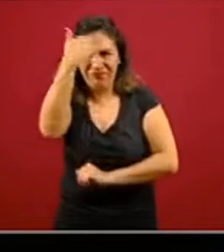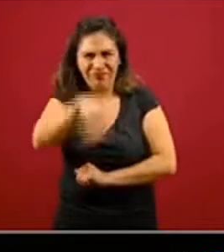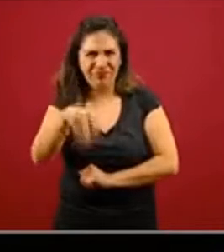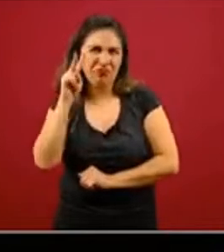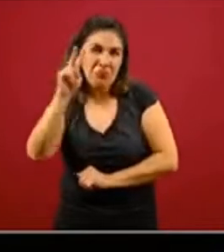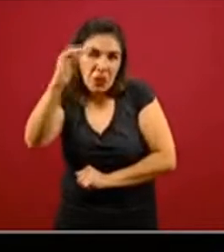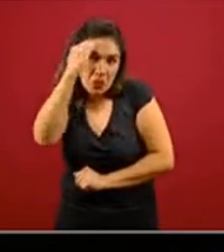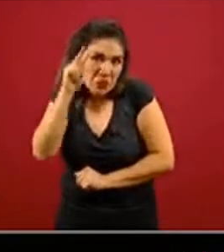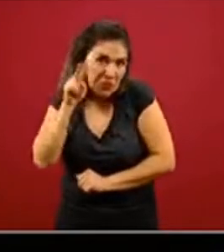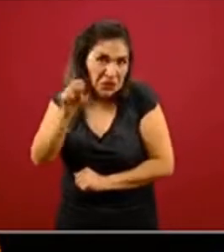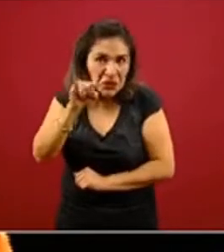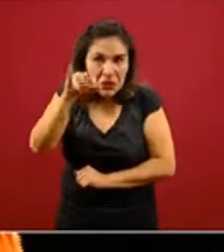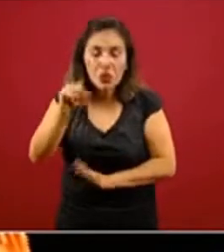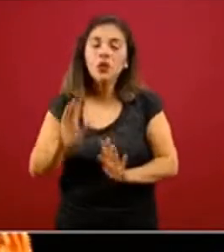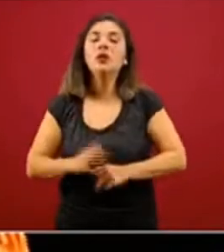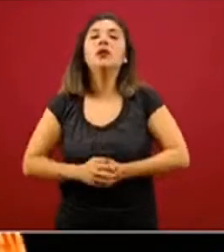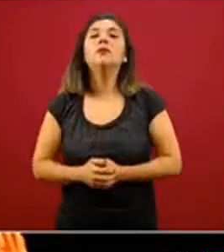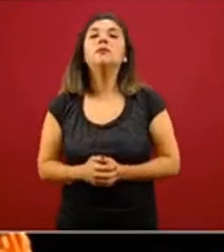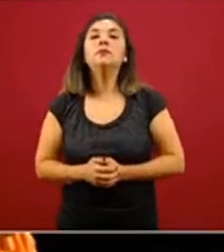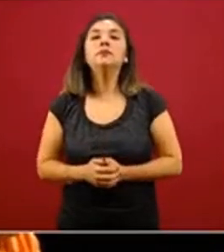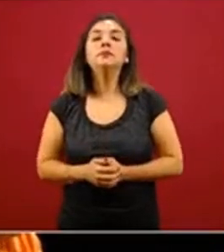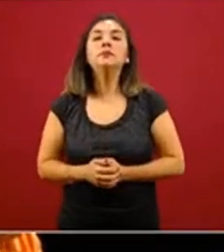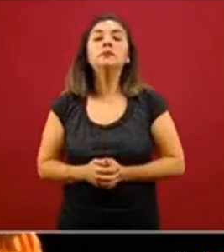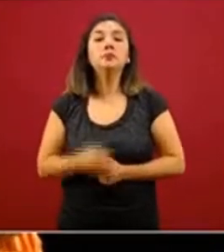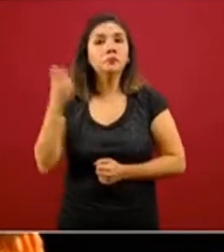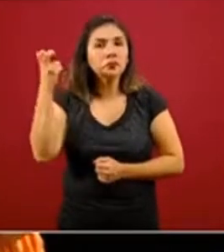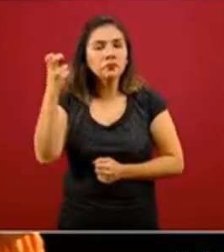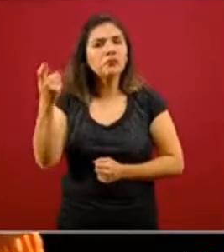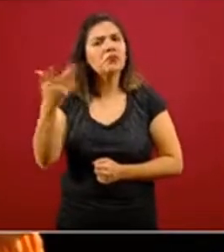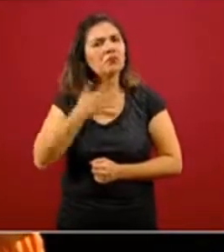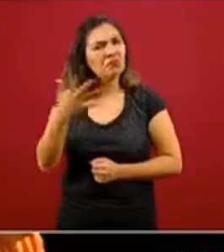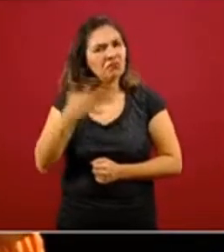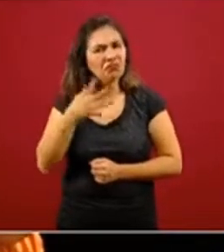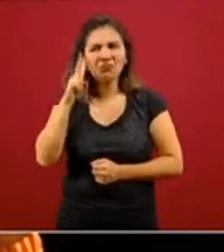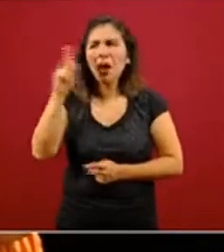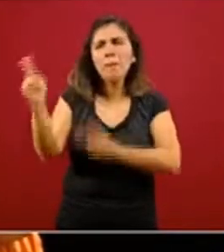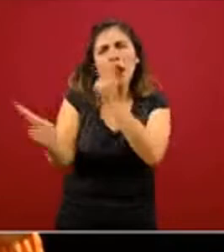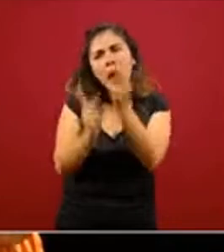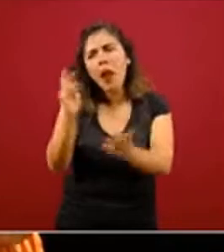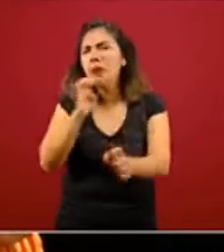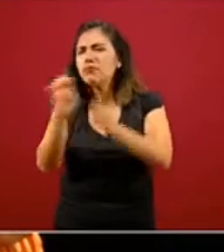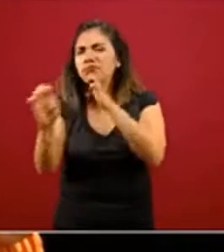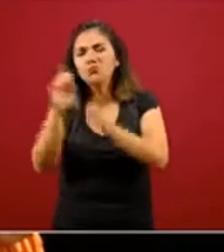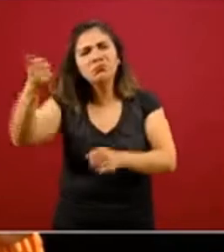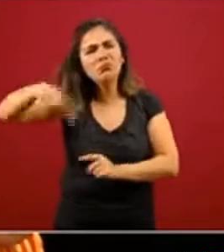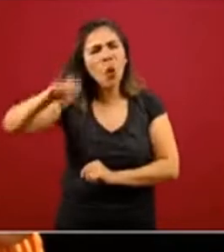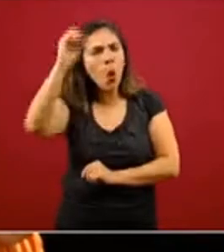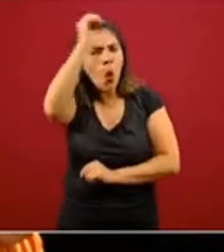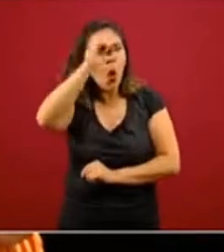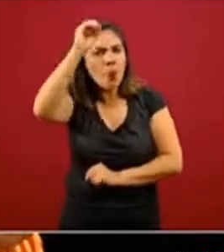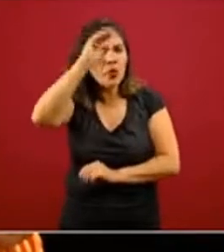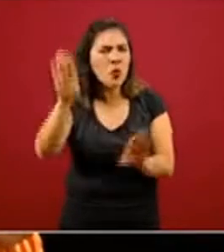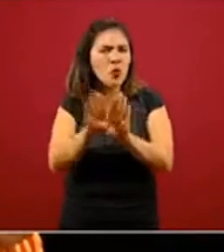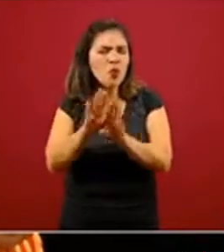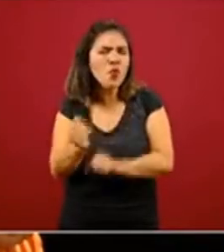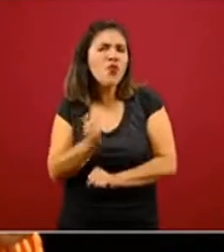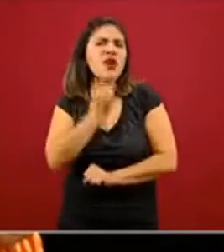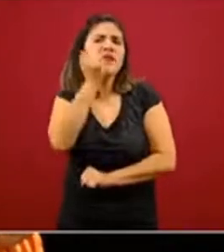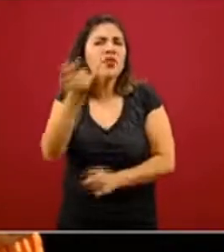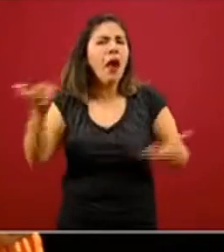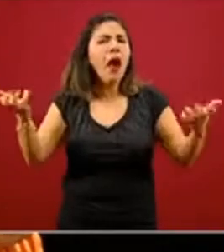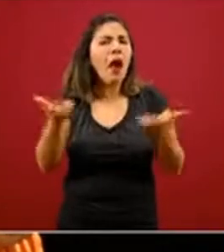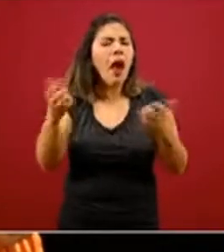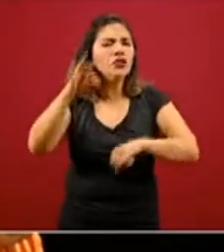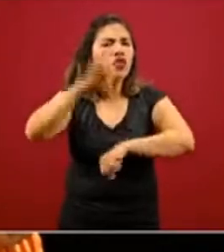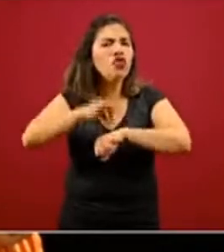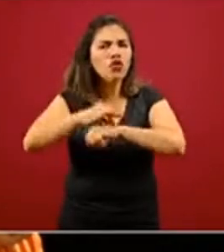usted conoce también, y tiene una opinión equivocada sobre la labor que están realizando